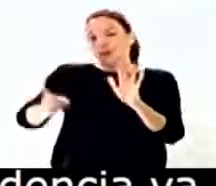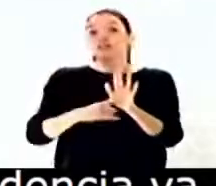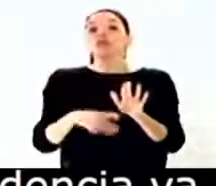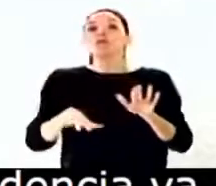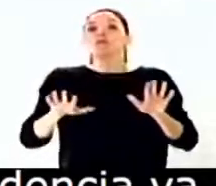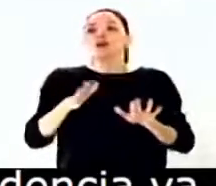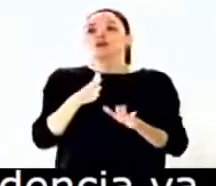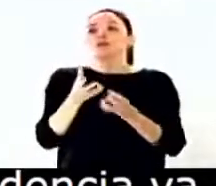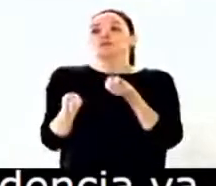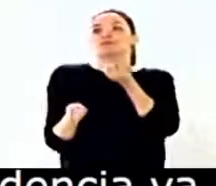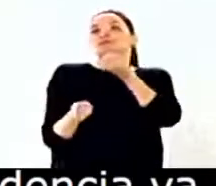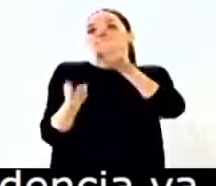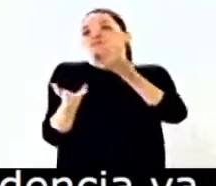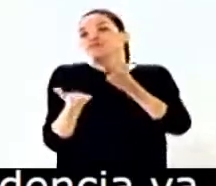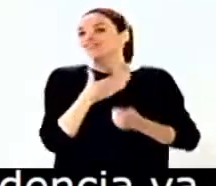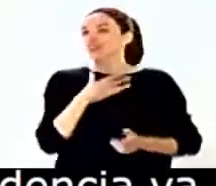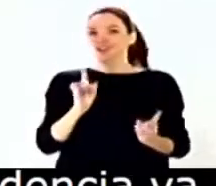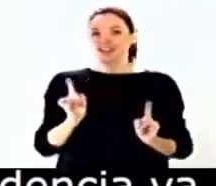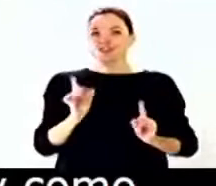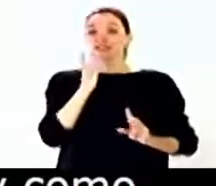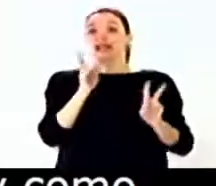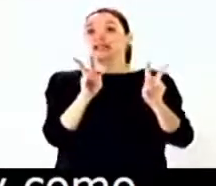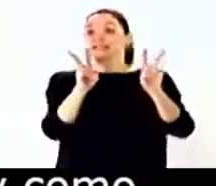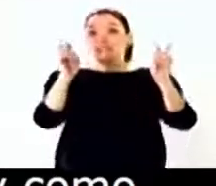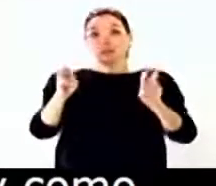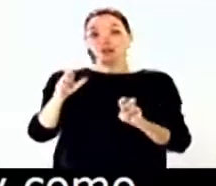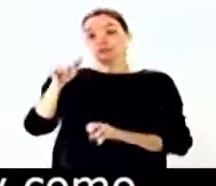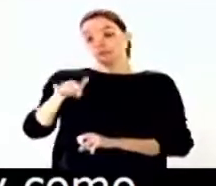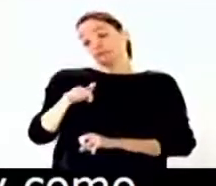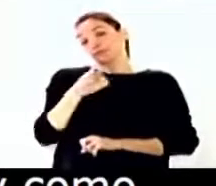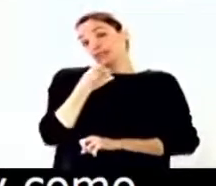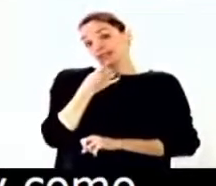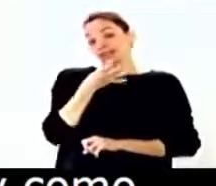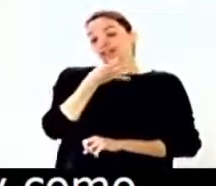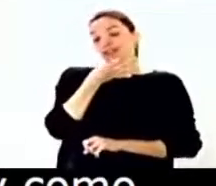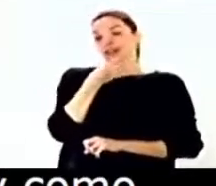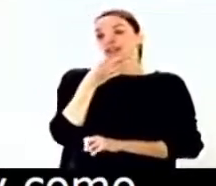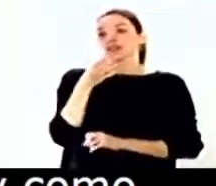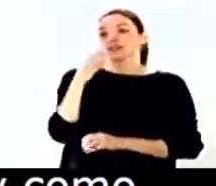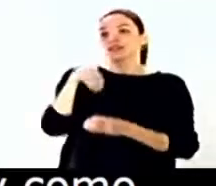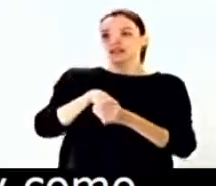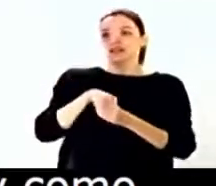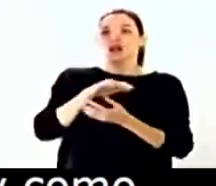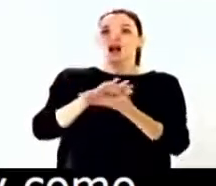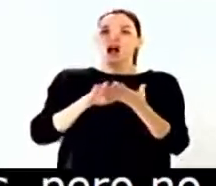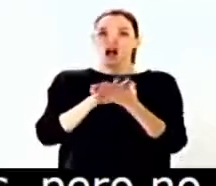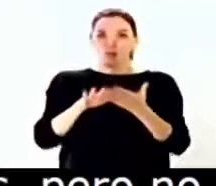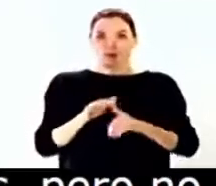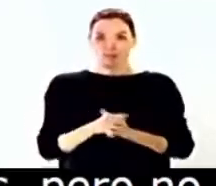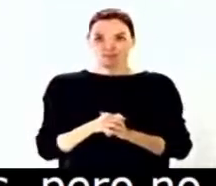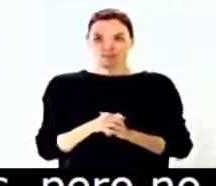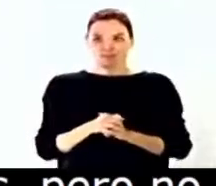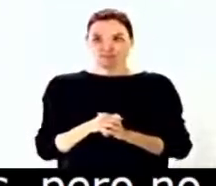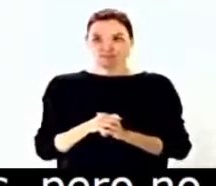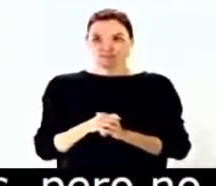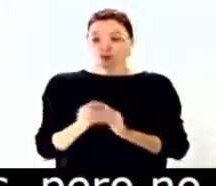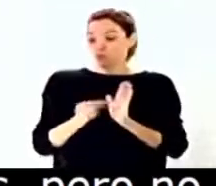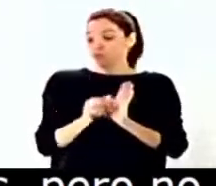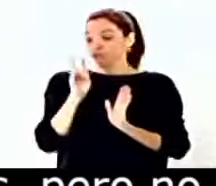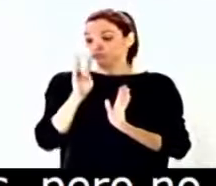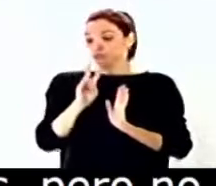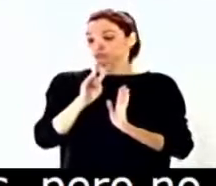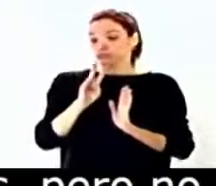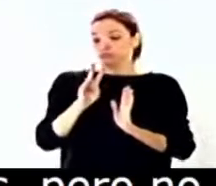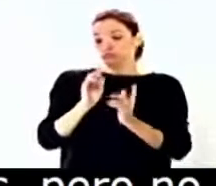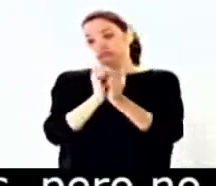quiero adelantarme a asuntos, como digo, que se van a tratar esta tarde y a puntos de vista que ahora pueden ser una